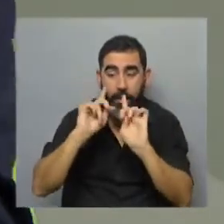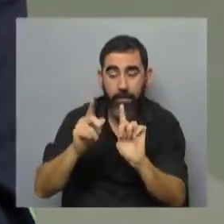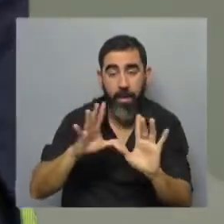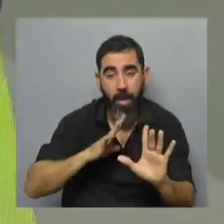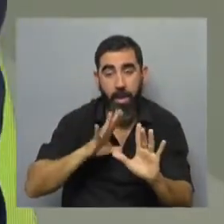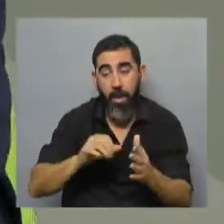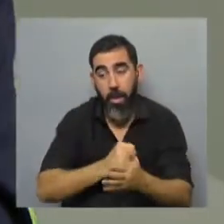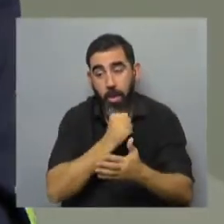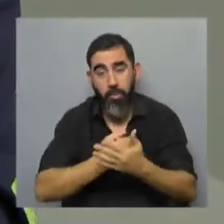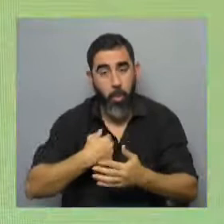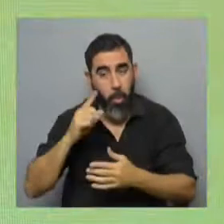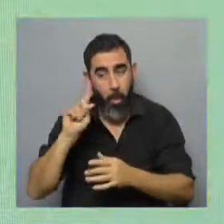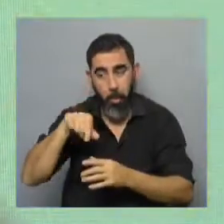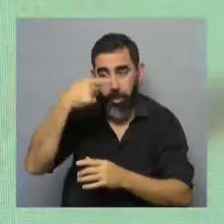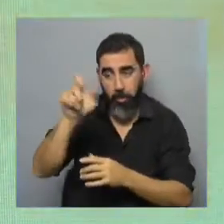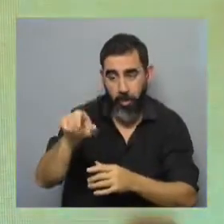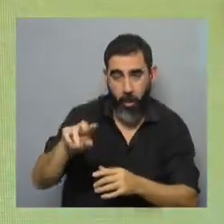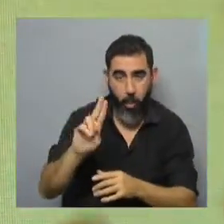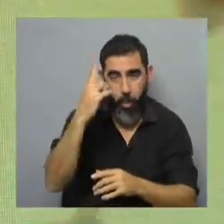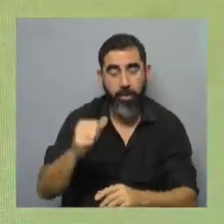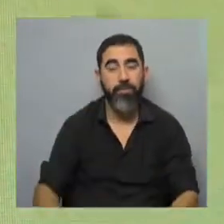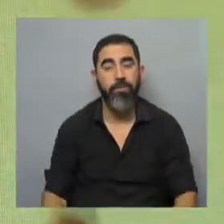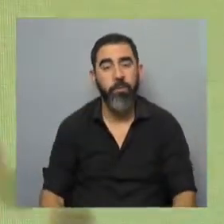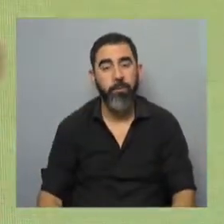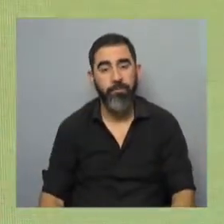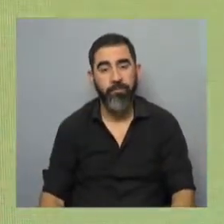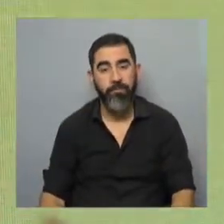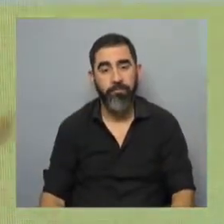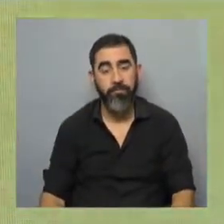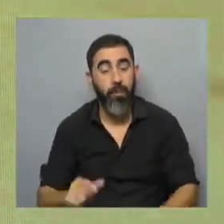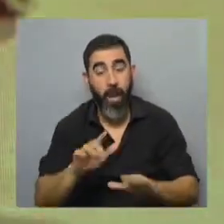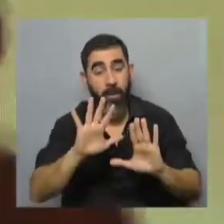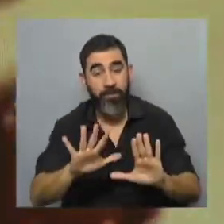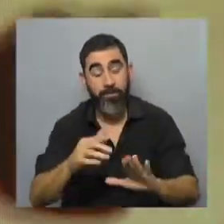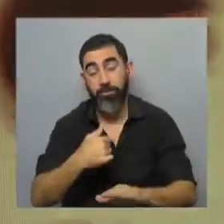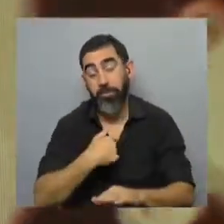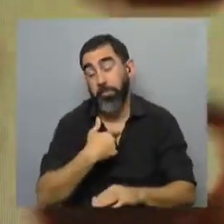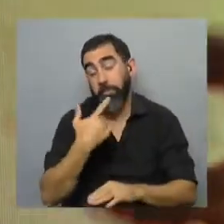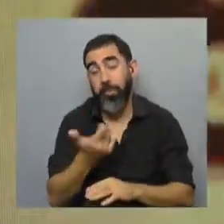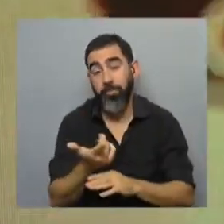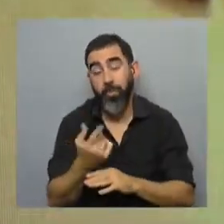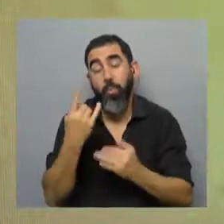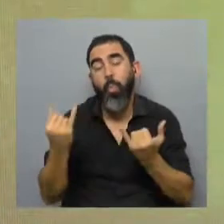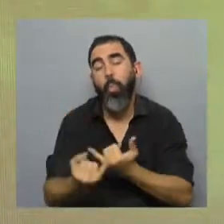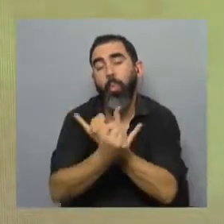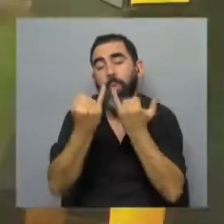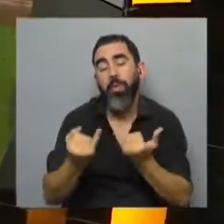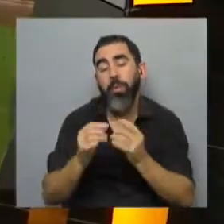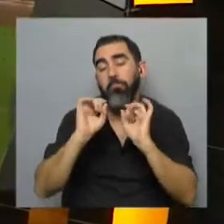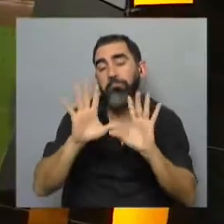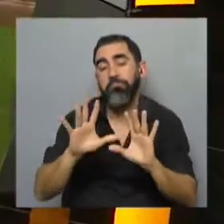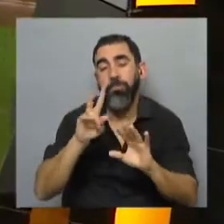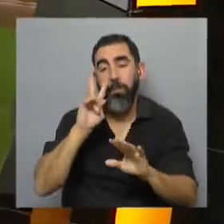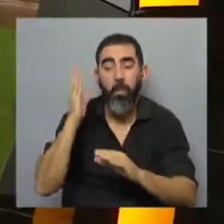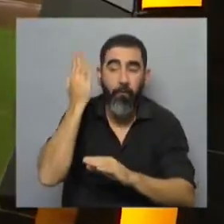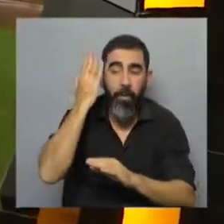que hasta yo tampoco conozco a más nadie en Uruguay que lo haga. Sí, tal cual fue así. Yo un día, simplemente mirando en